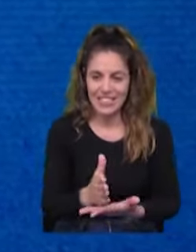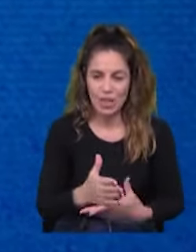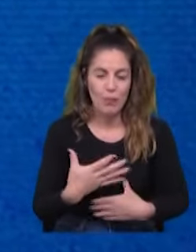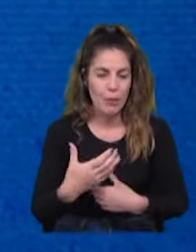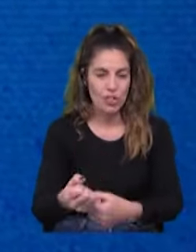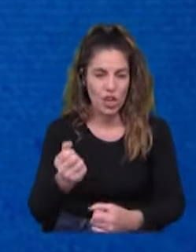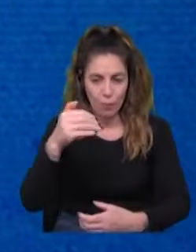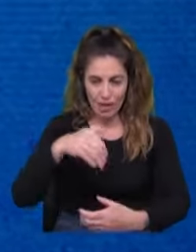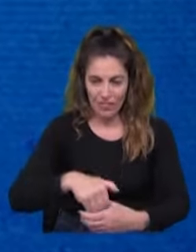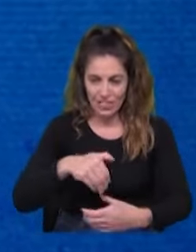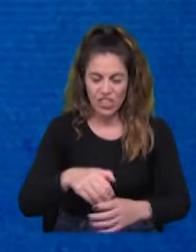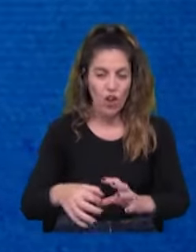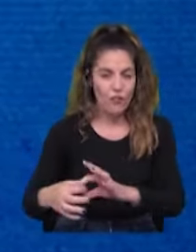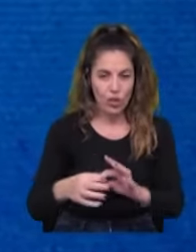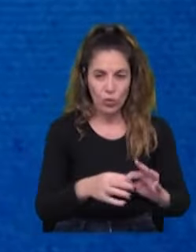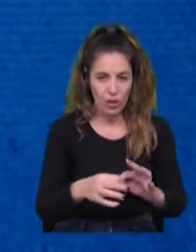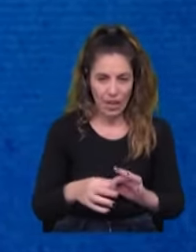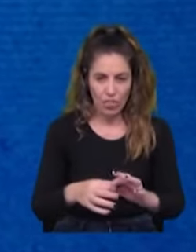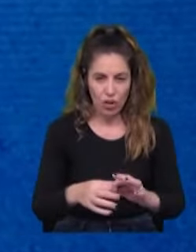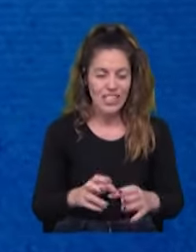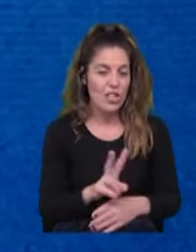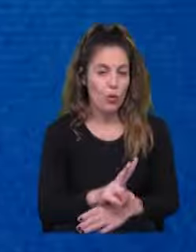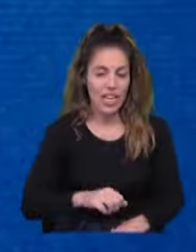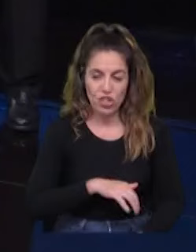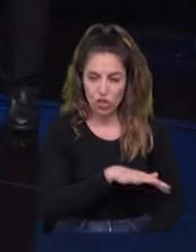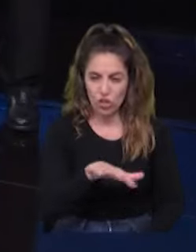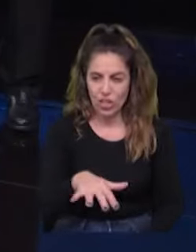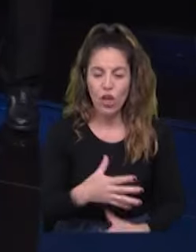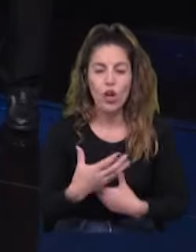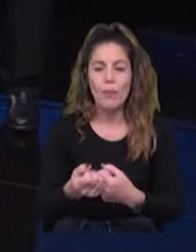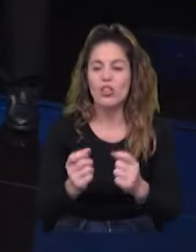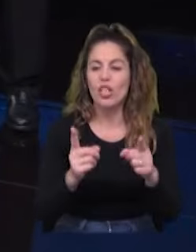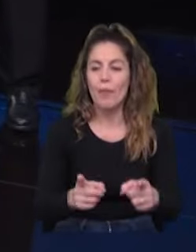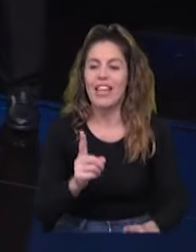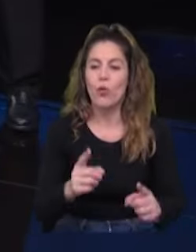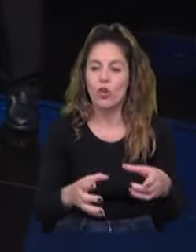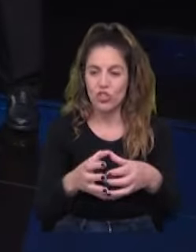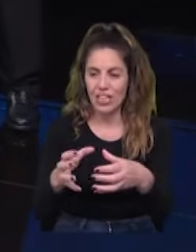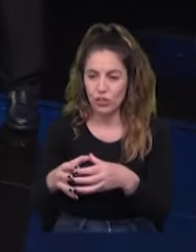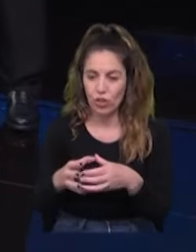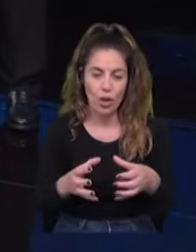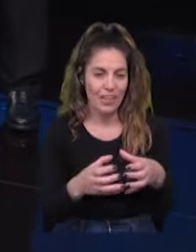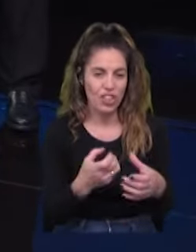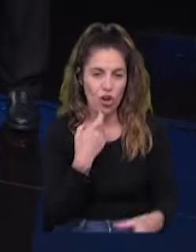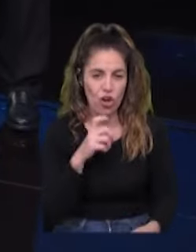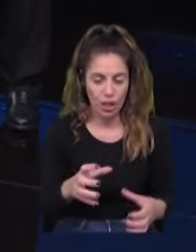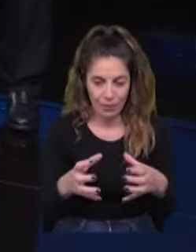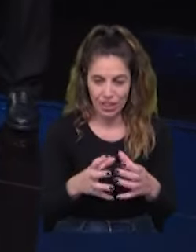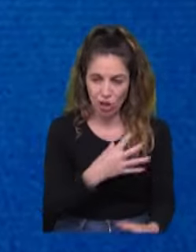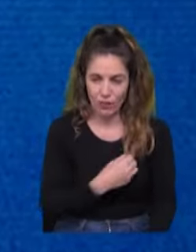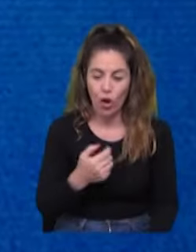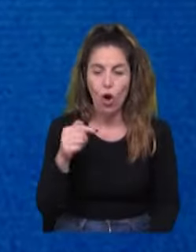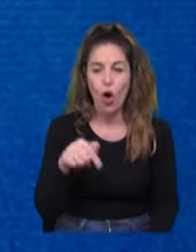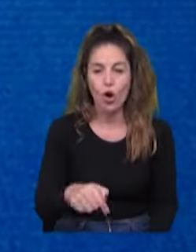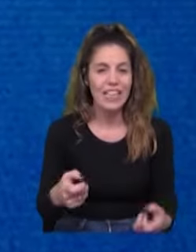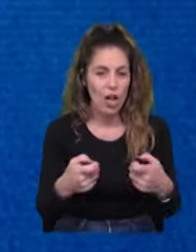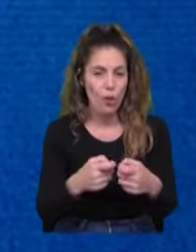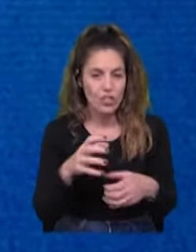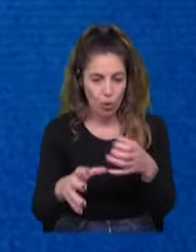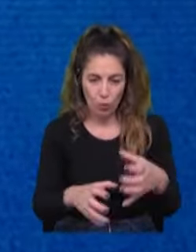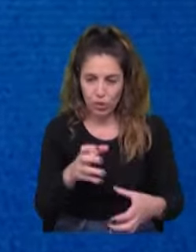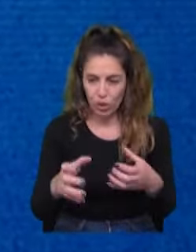plebiscitos vinculados a la seguridad social con apoyo también de algunos sectores de los partidos Colorado y blanco que hoy por hoy en la coalición